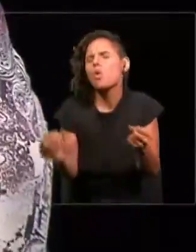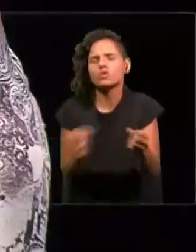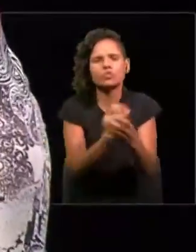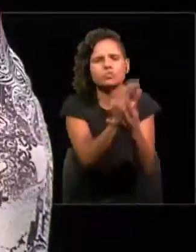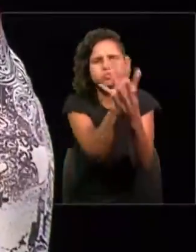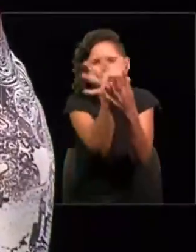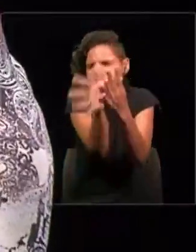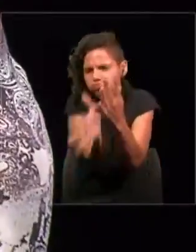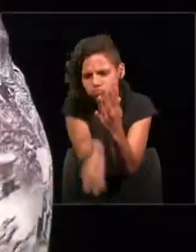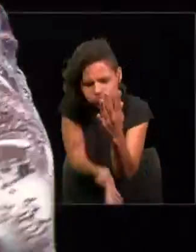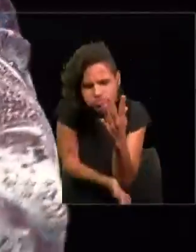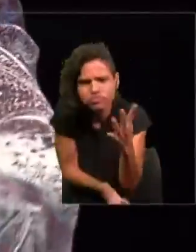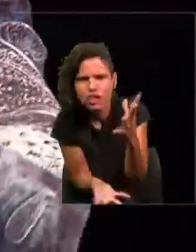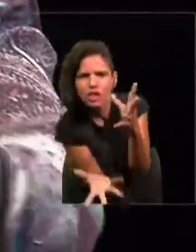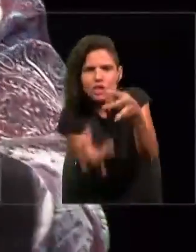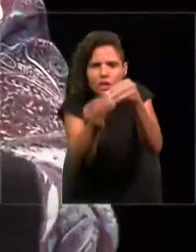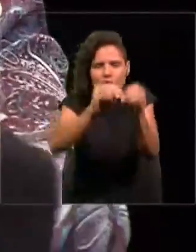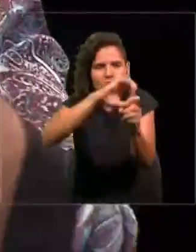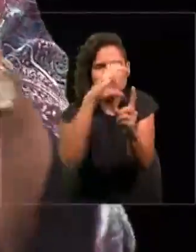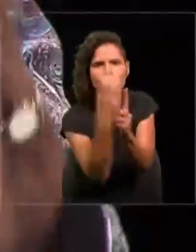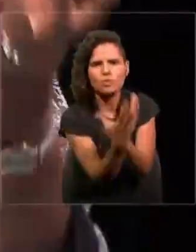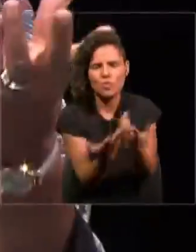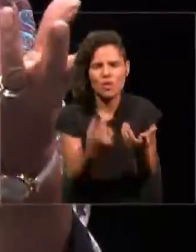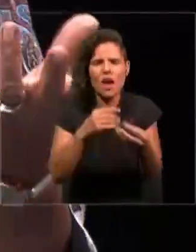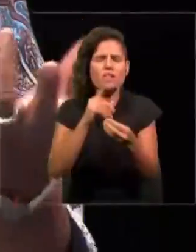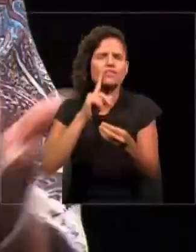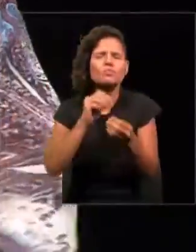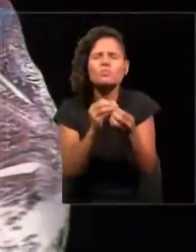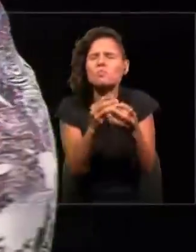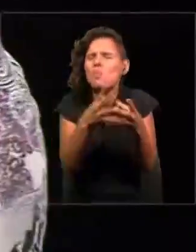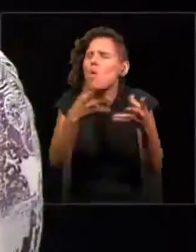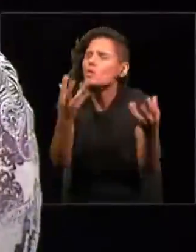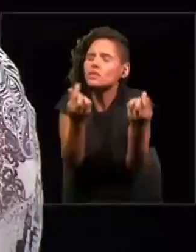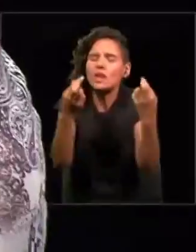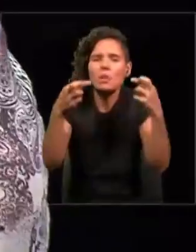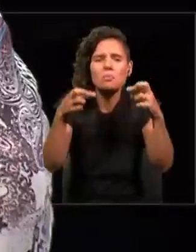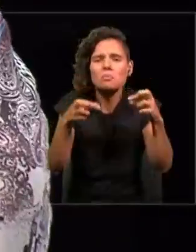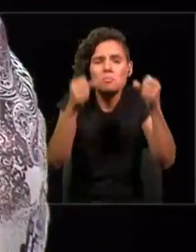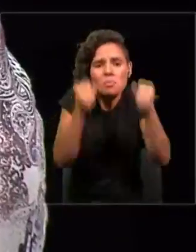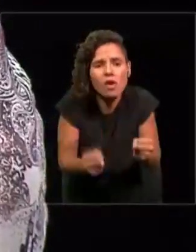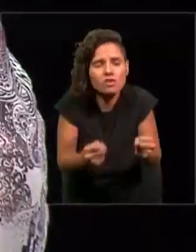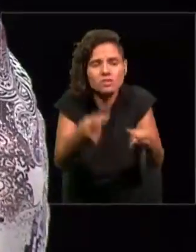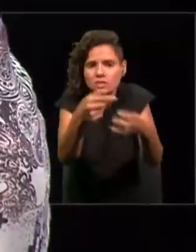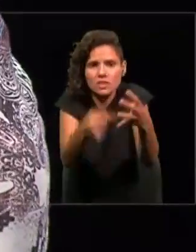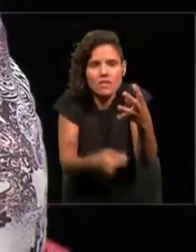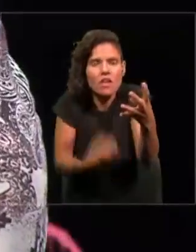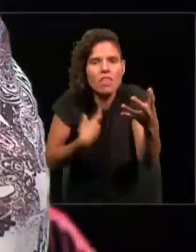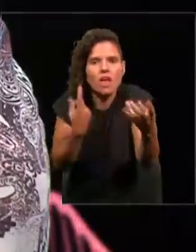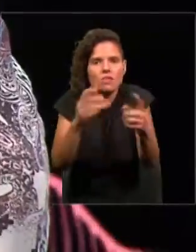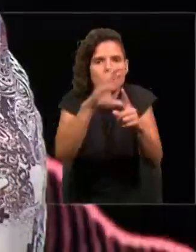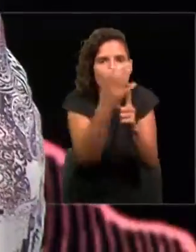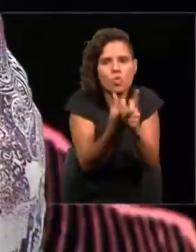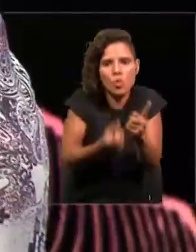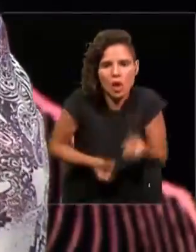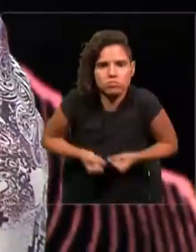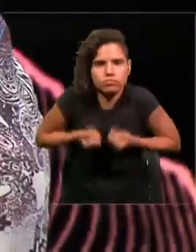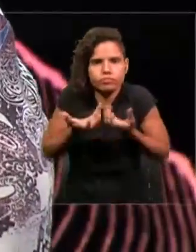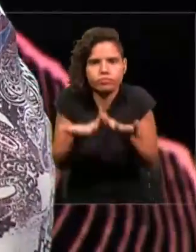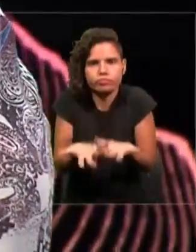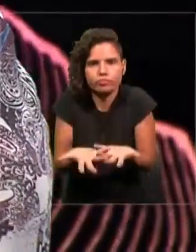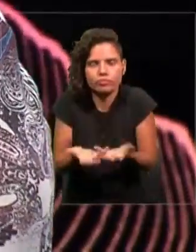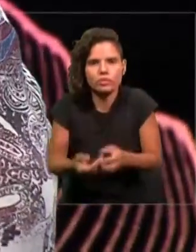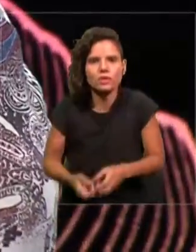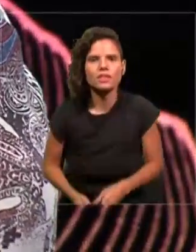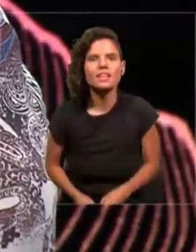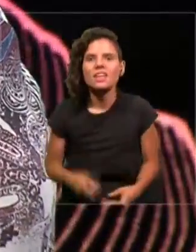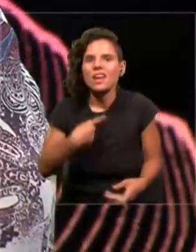tiene obviamente una enorme, una infinita posibilidad de manifestación.